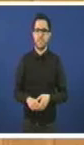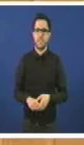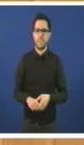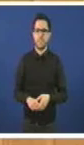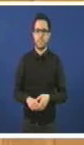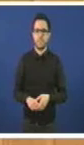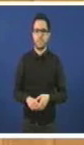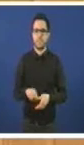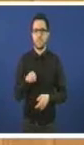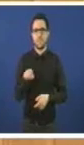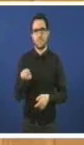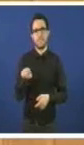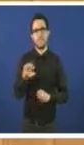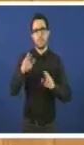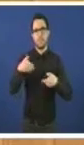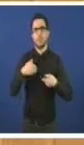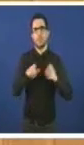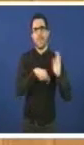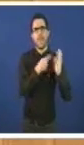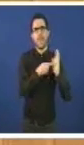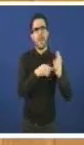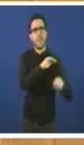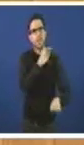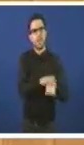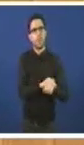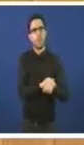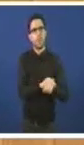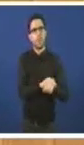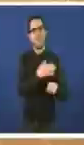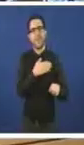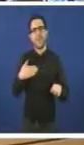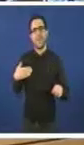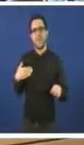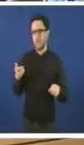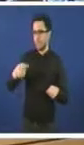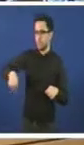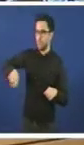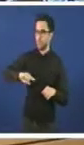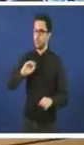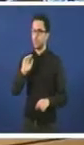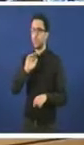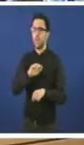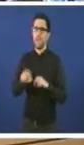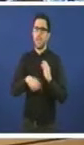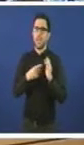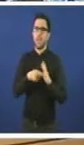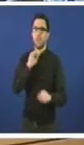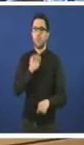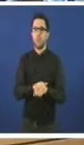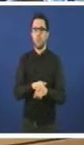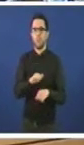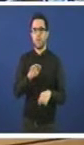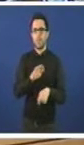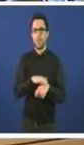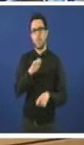y así volvemos a la legalidad no lo que queremos es situarlos a ustedes la legalidad para que se os